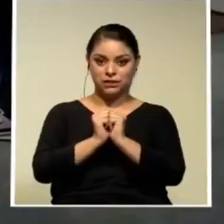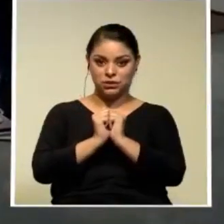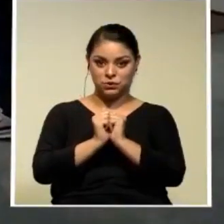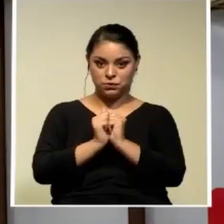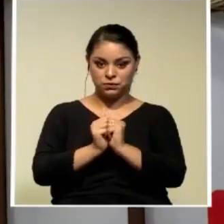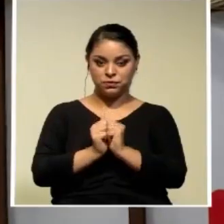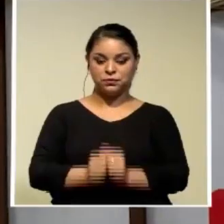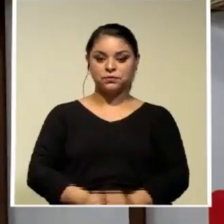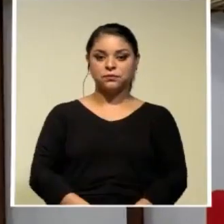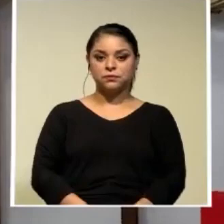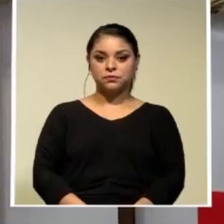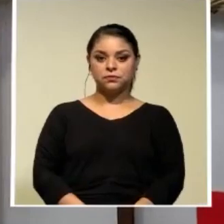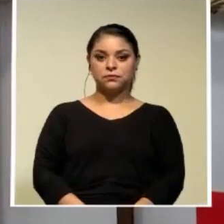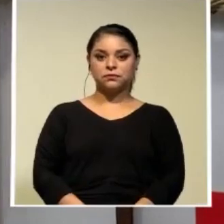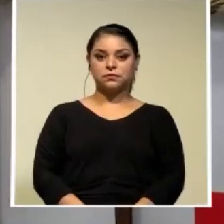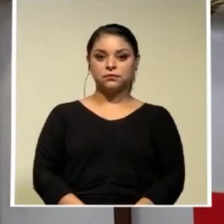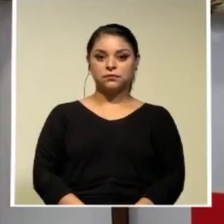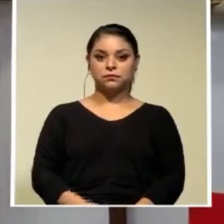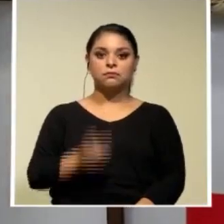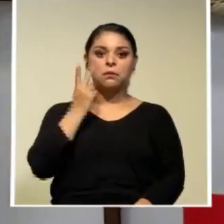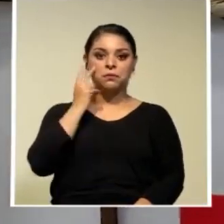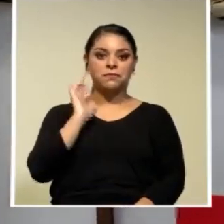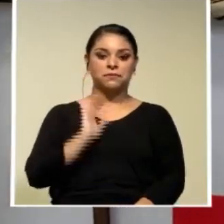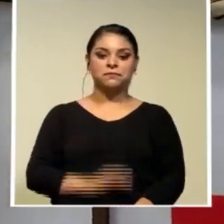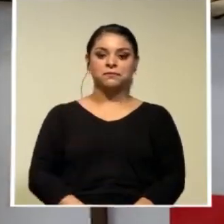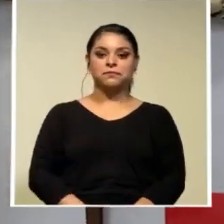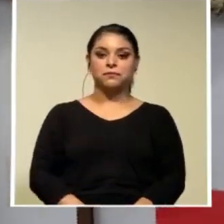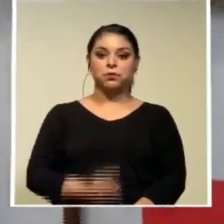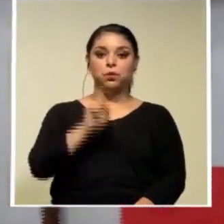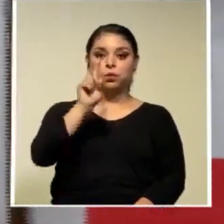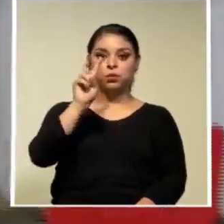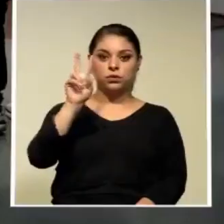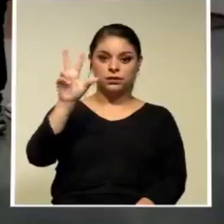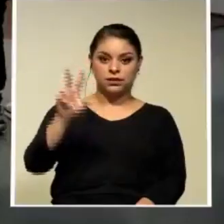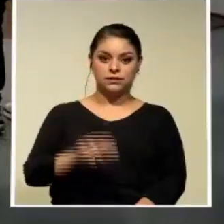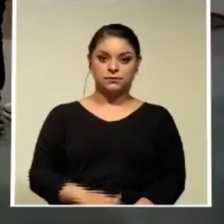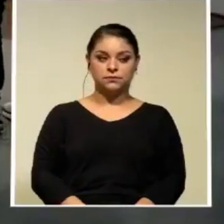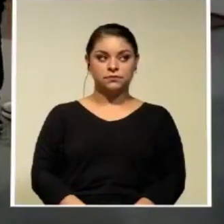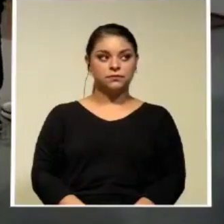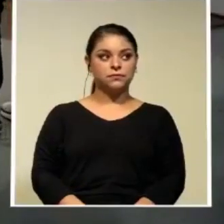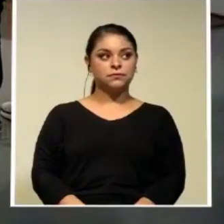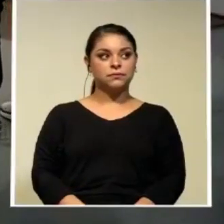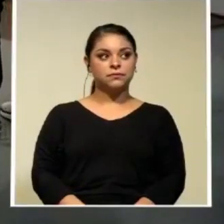Ok. Vamos a ver. ¿Lista? Uno, dos, tres, así.